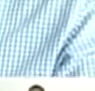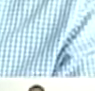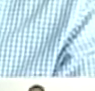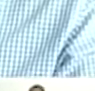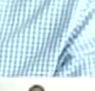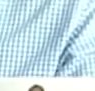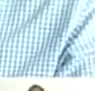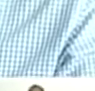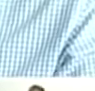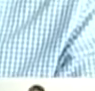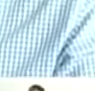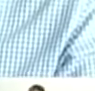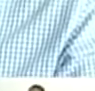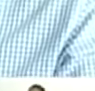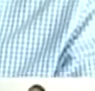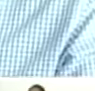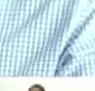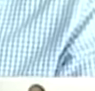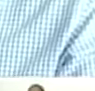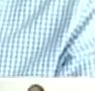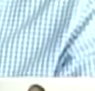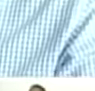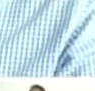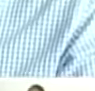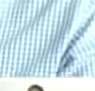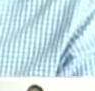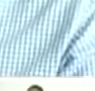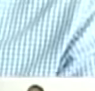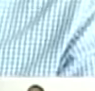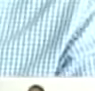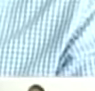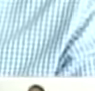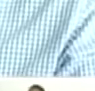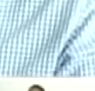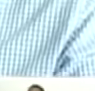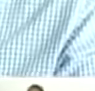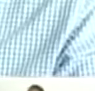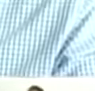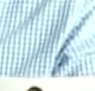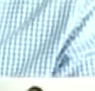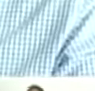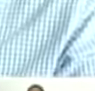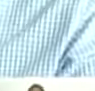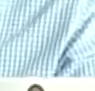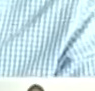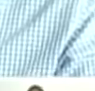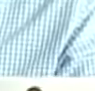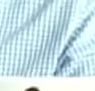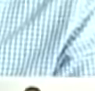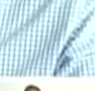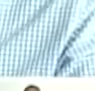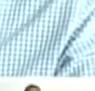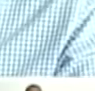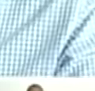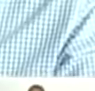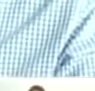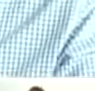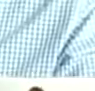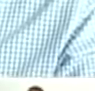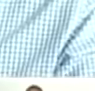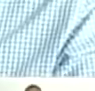Este es el plan, el proyecto. Hay pueblo, hay plan, hay proyecto, hay líder, hay